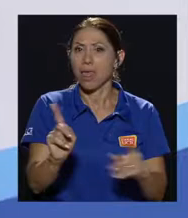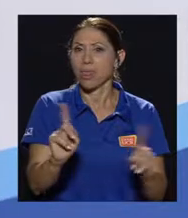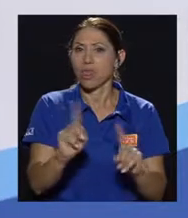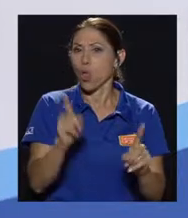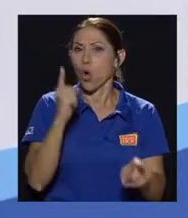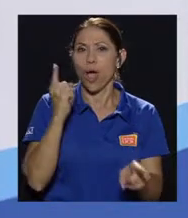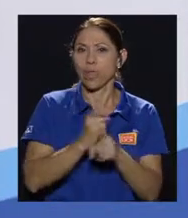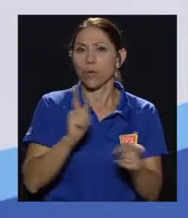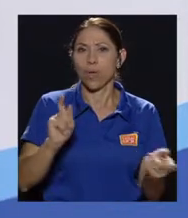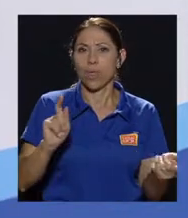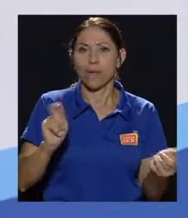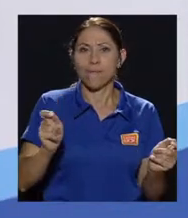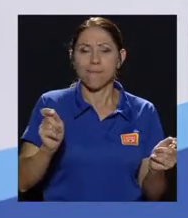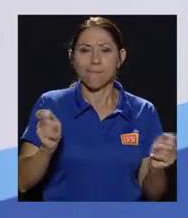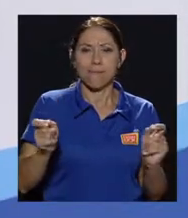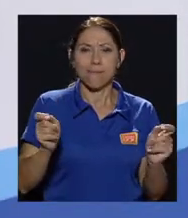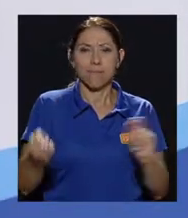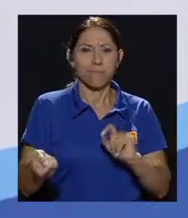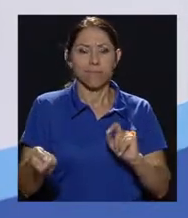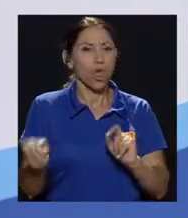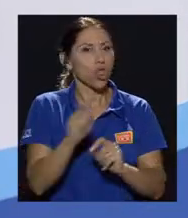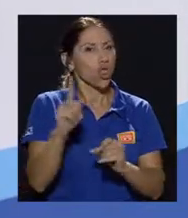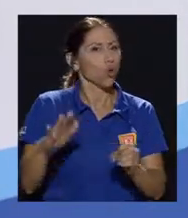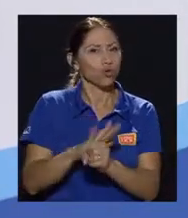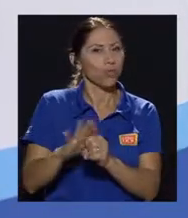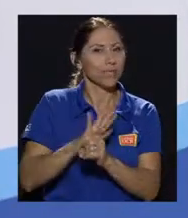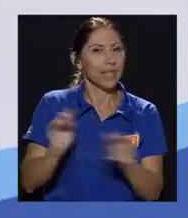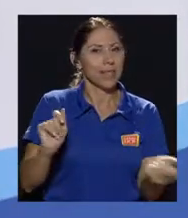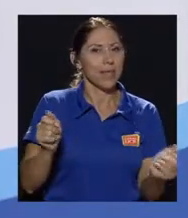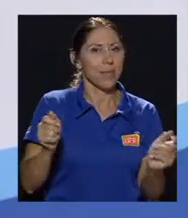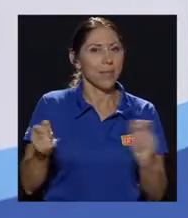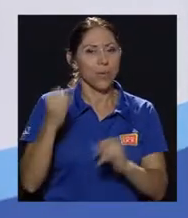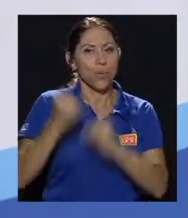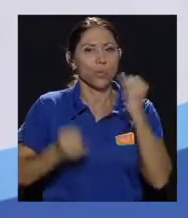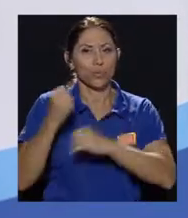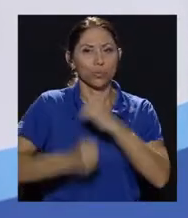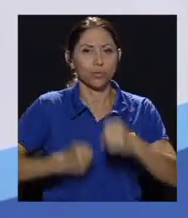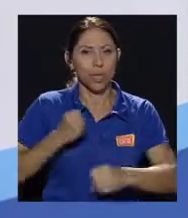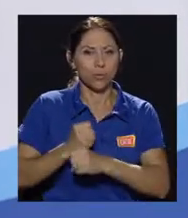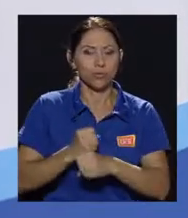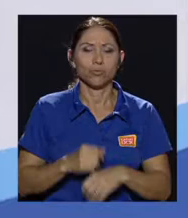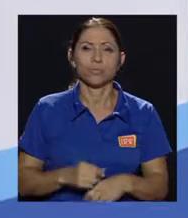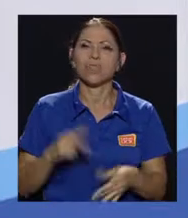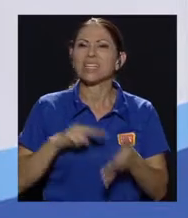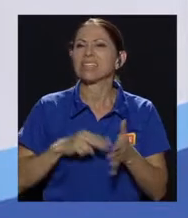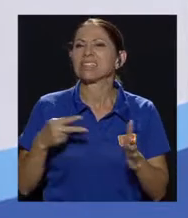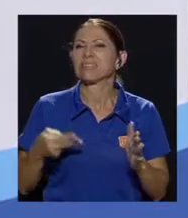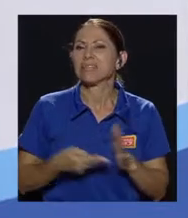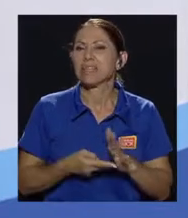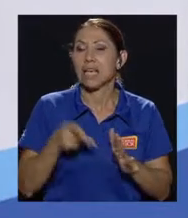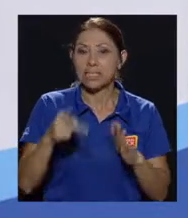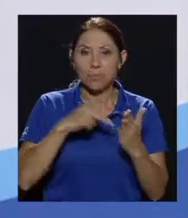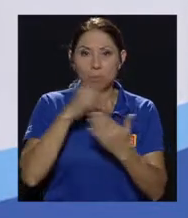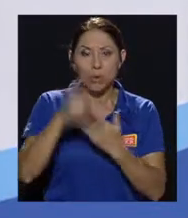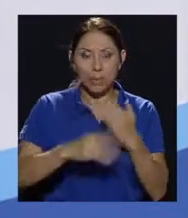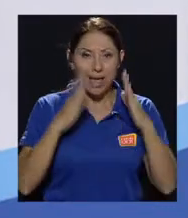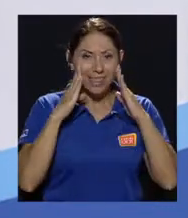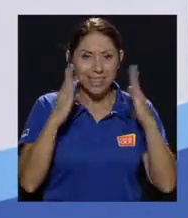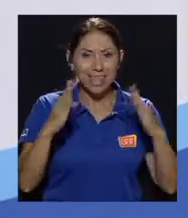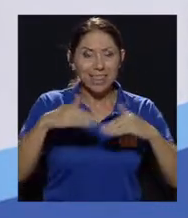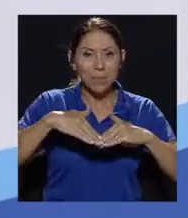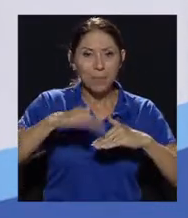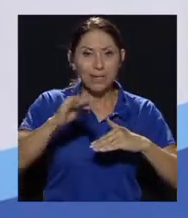transformación adecuada o suficiente en los últimos años. ¿Qué significa? Es un programa que atiende a más de